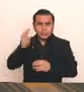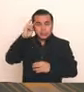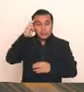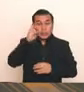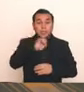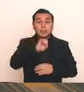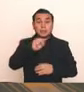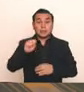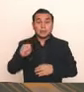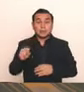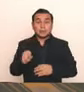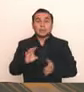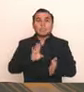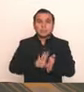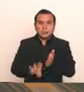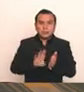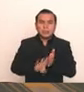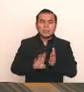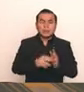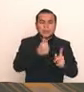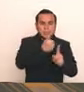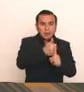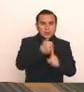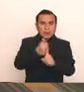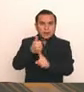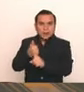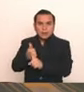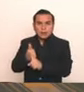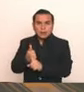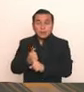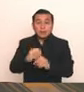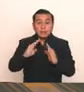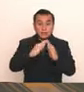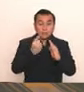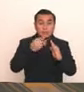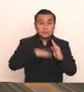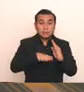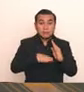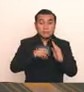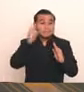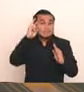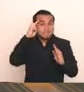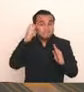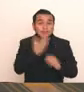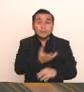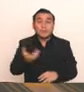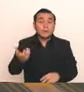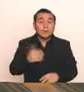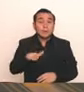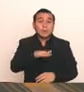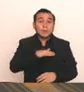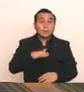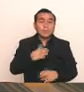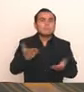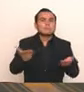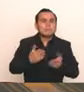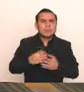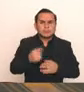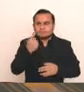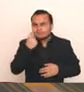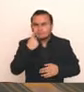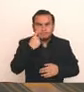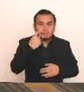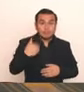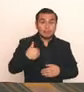del seguro social cubre al incapacidad de trabajador o trabajadora que se le decrete cuarentena obligatoria en el centro de cuarentena hemos velado porque el